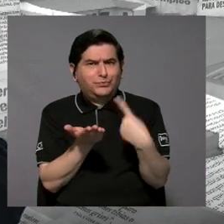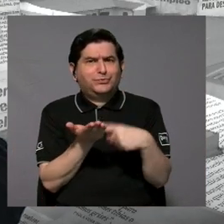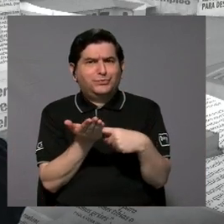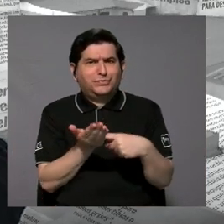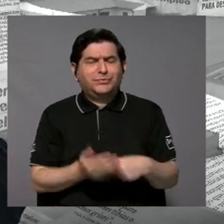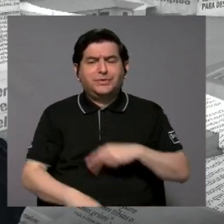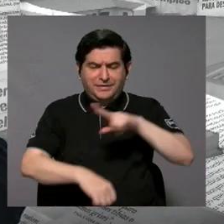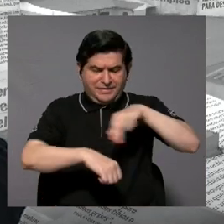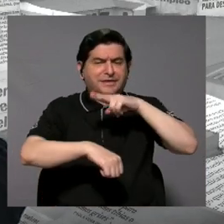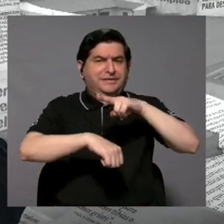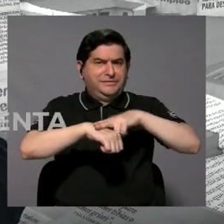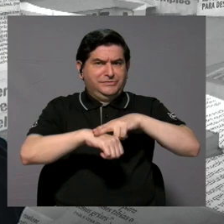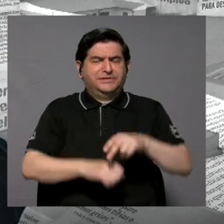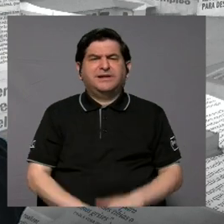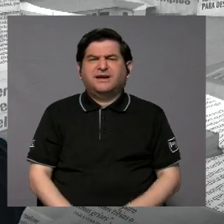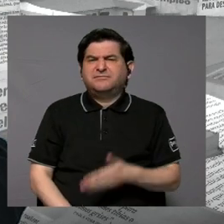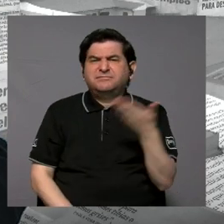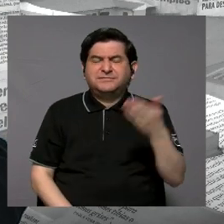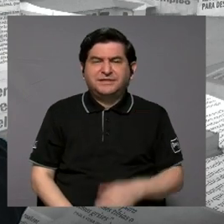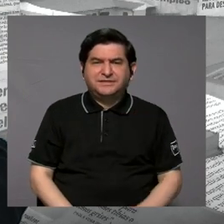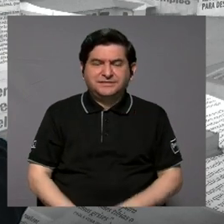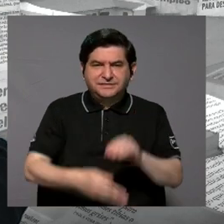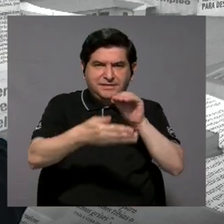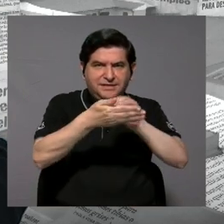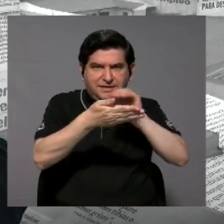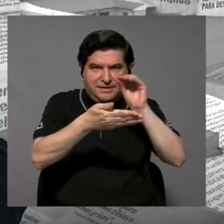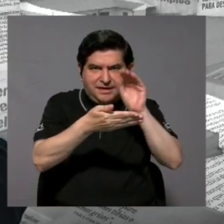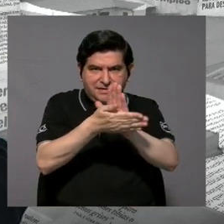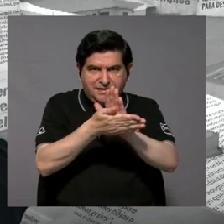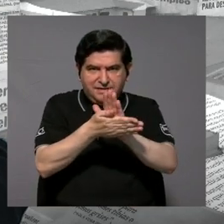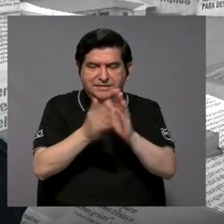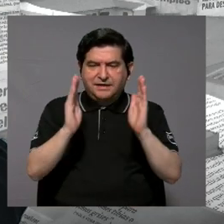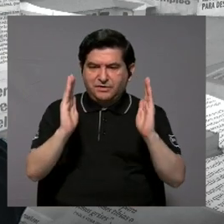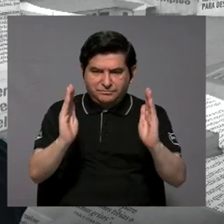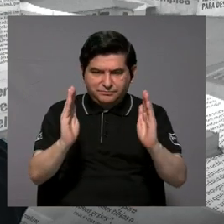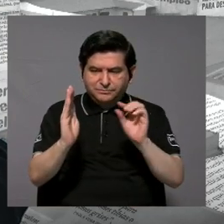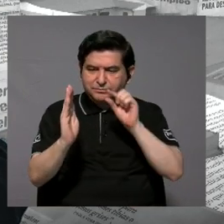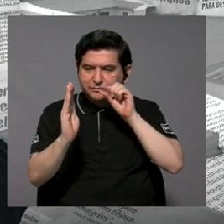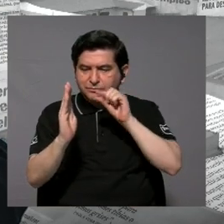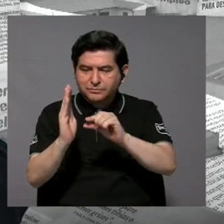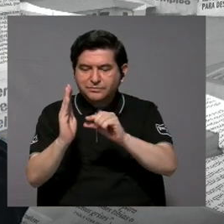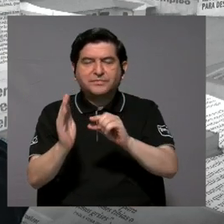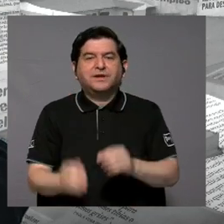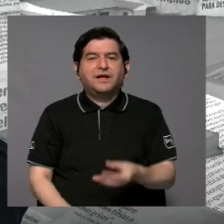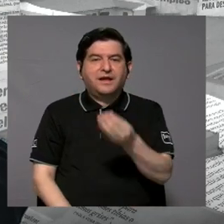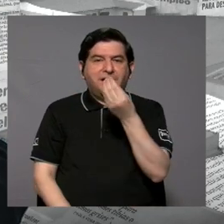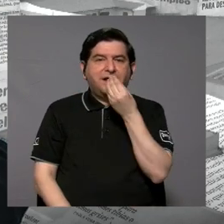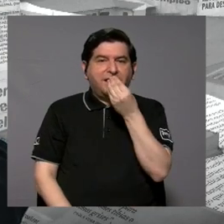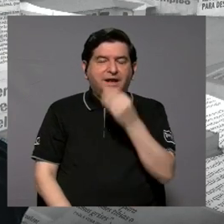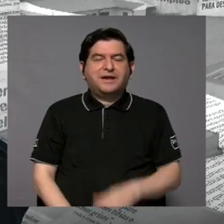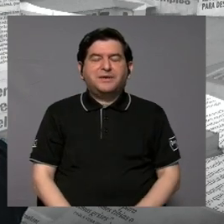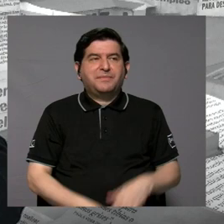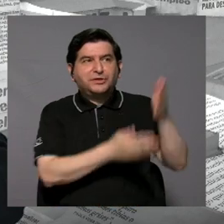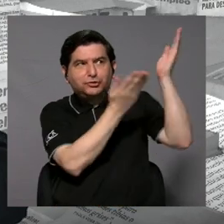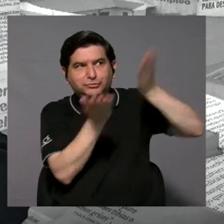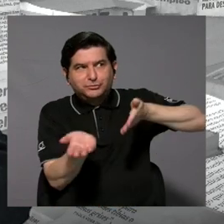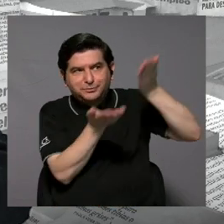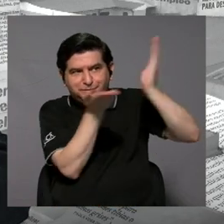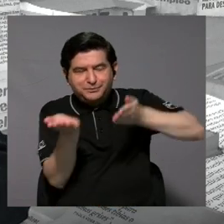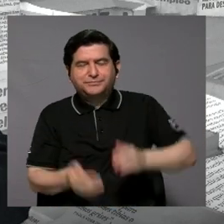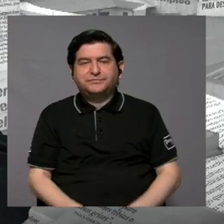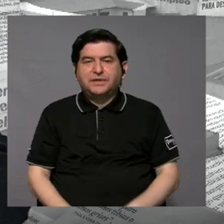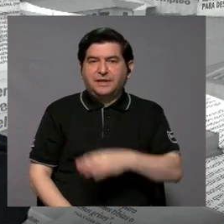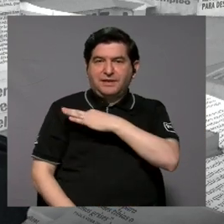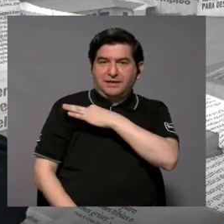polémica a nivel nacional y es sobre el etiquetado frontal de los alimentos importados. Para ello